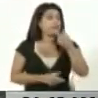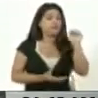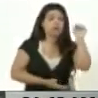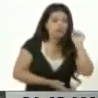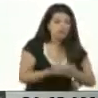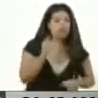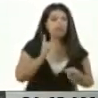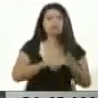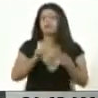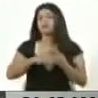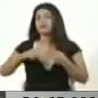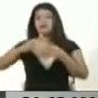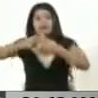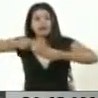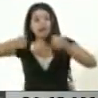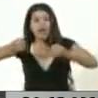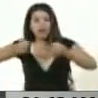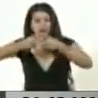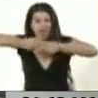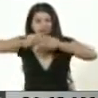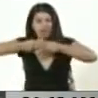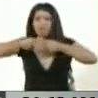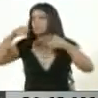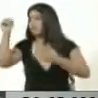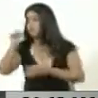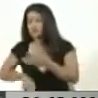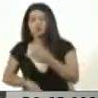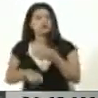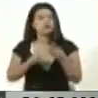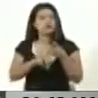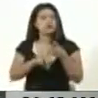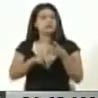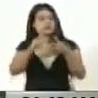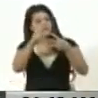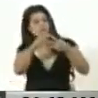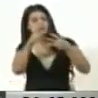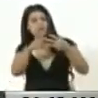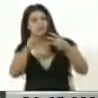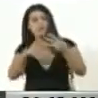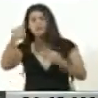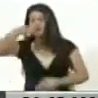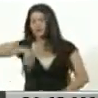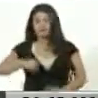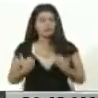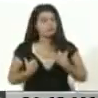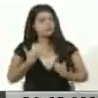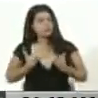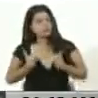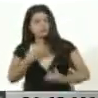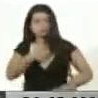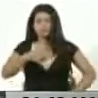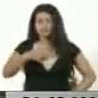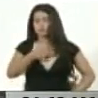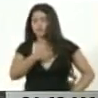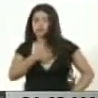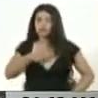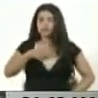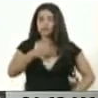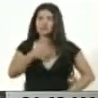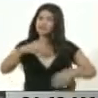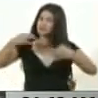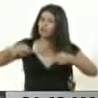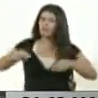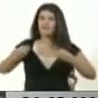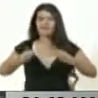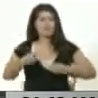los repuestos. Es decir, hay un conjunto de situaciones que incomodan, que sacan de la cotidianidad, la